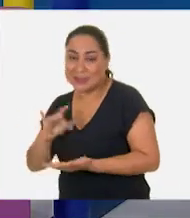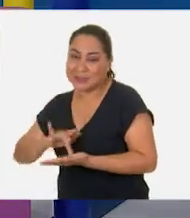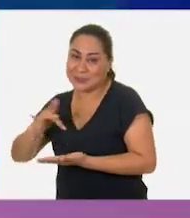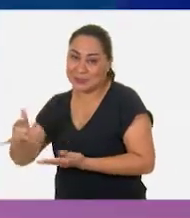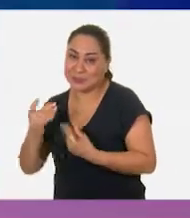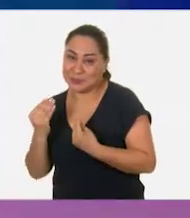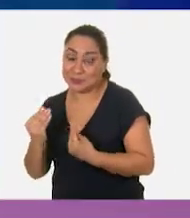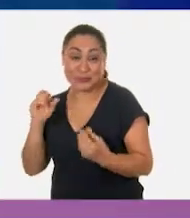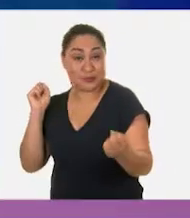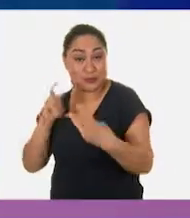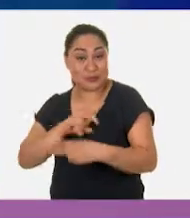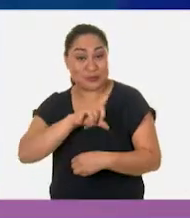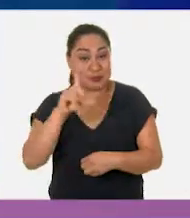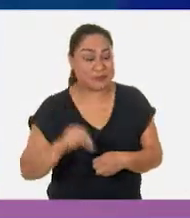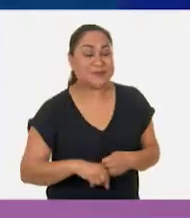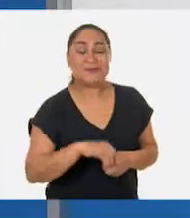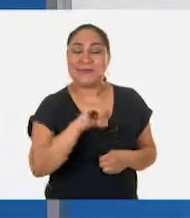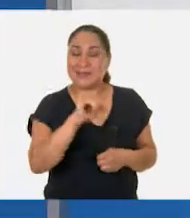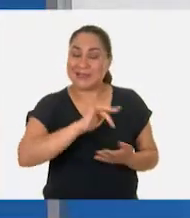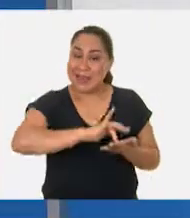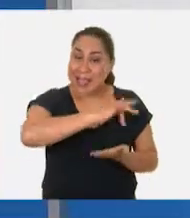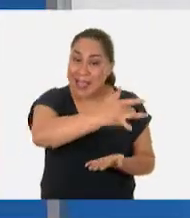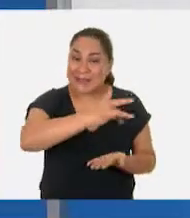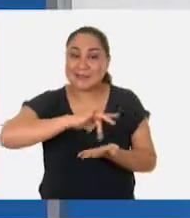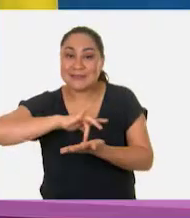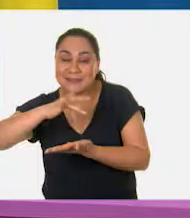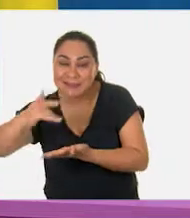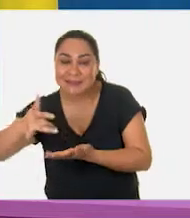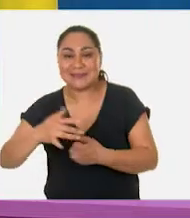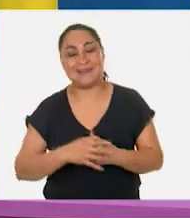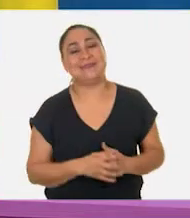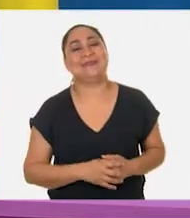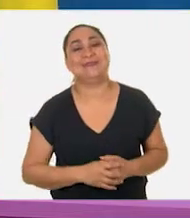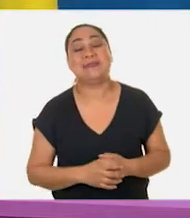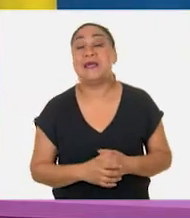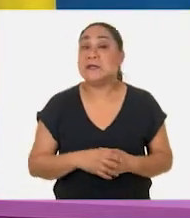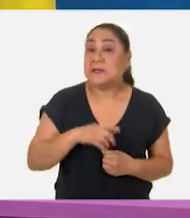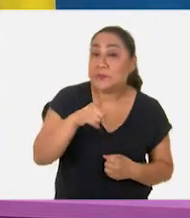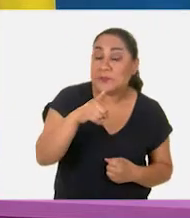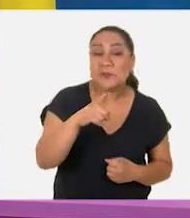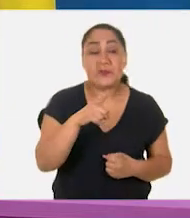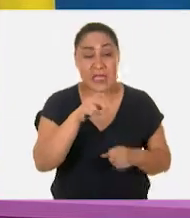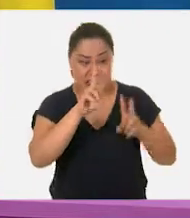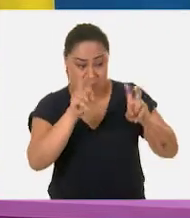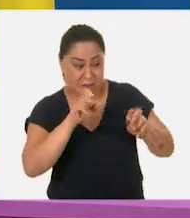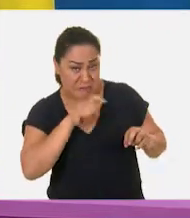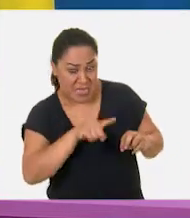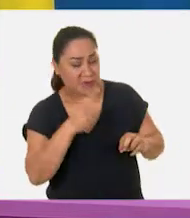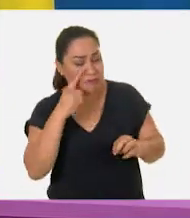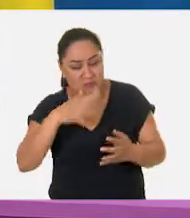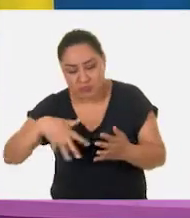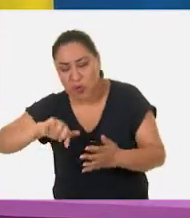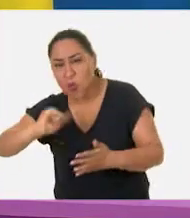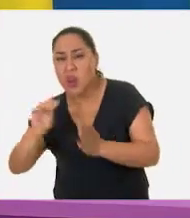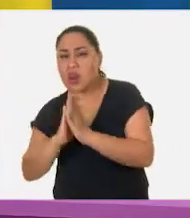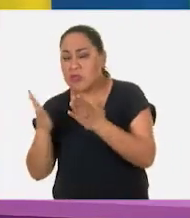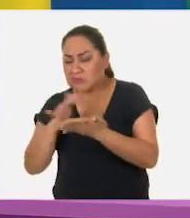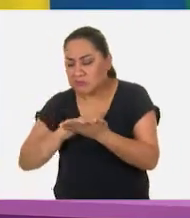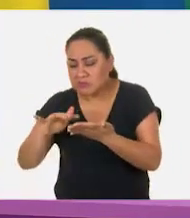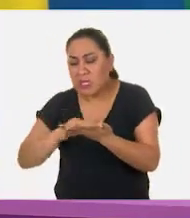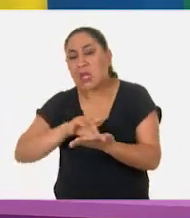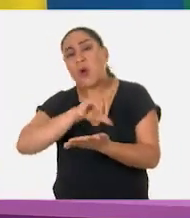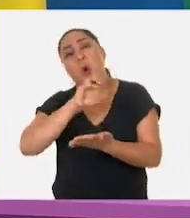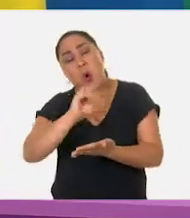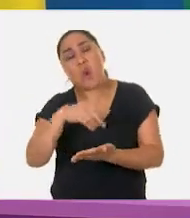Gracias. Nos vemos después. Hasta pronto. Gracias. Gracias a ustedes. Si te es posible, consulta otros libros y comenta el tema de hoy con tu